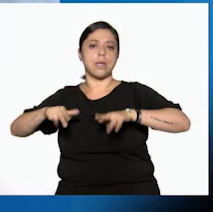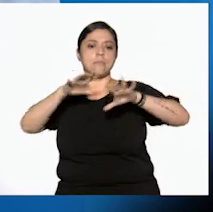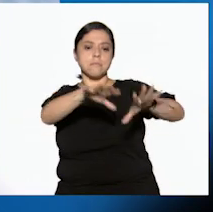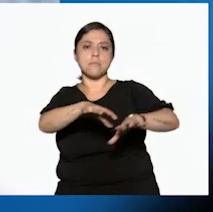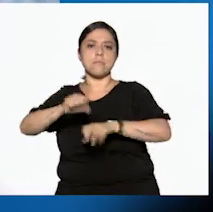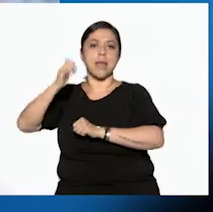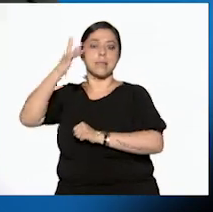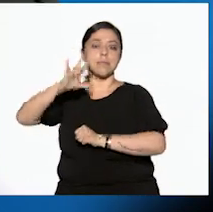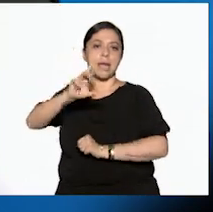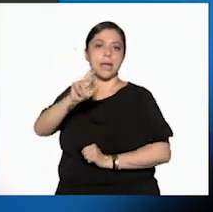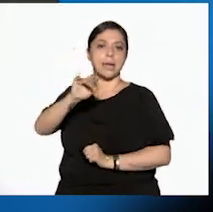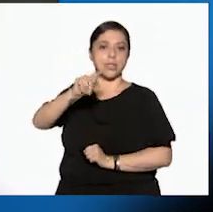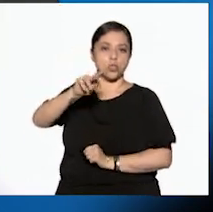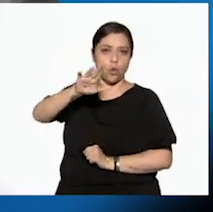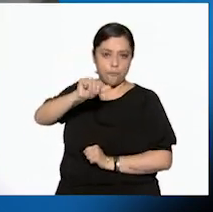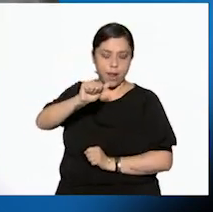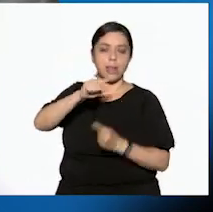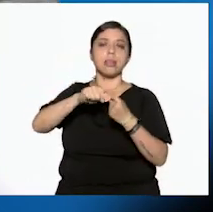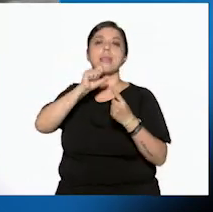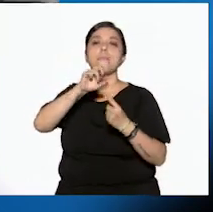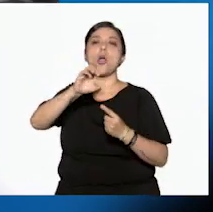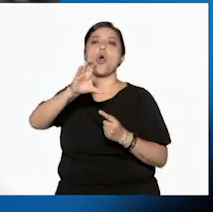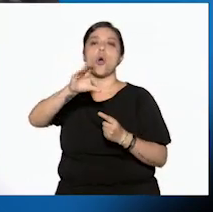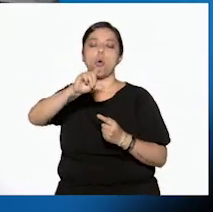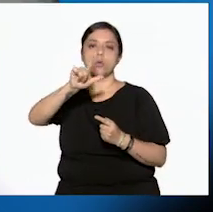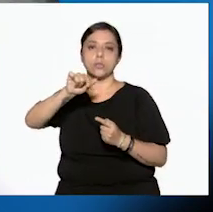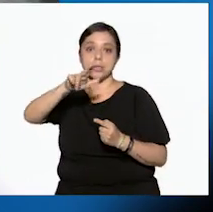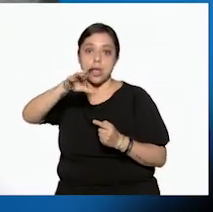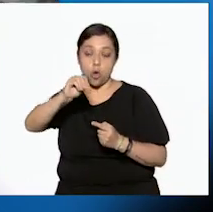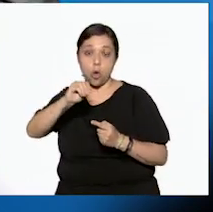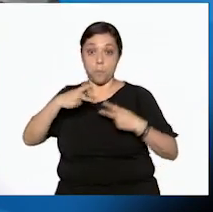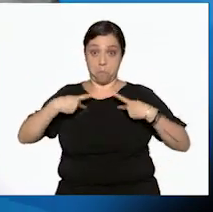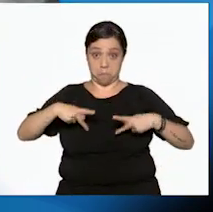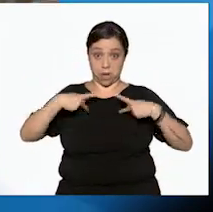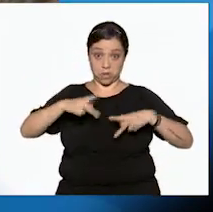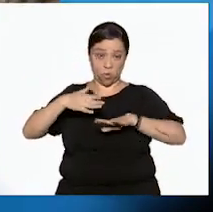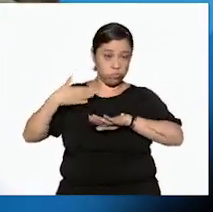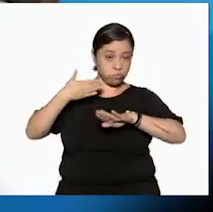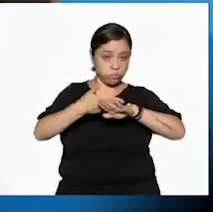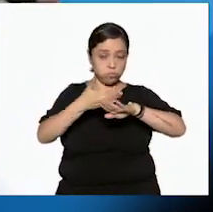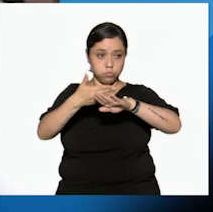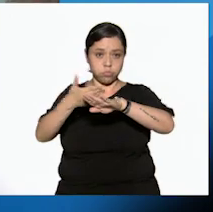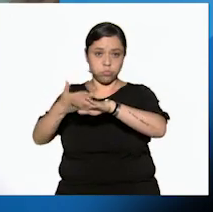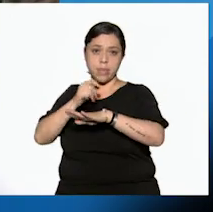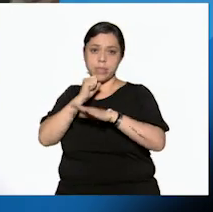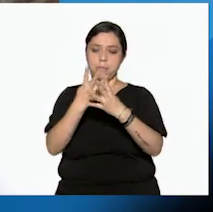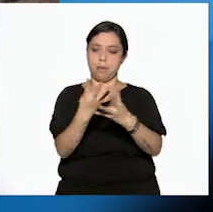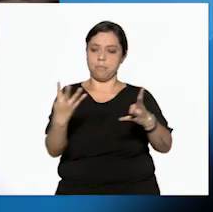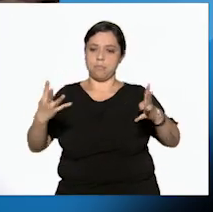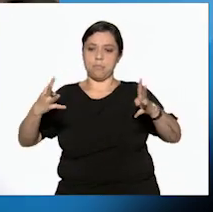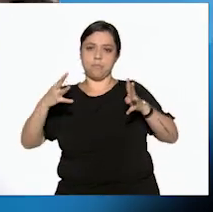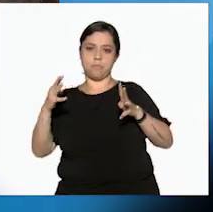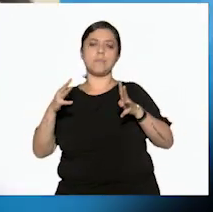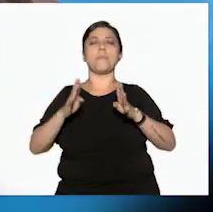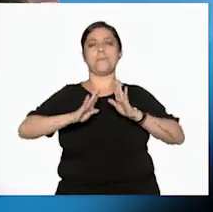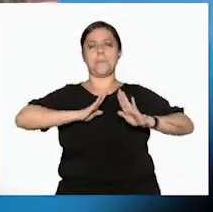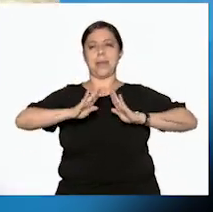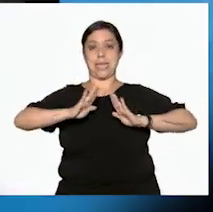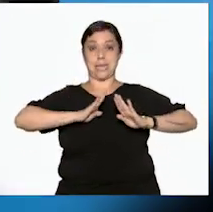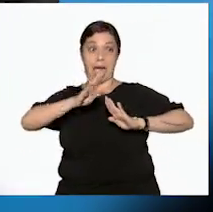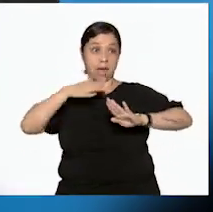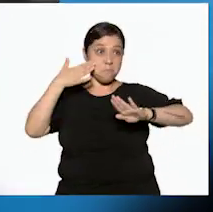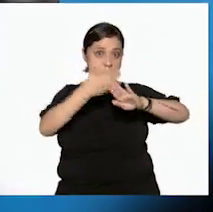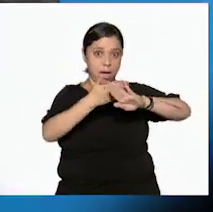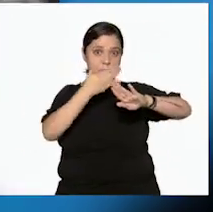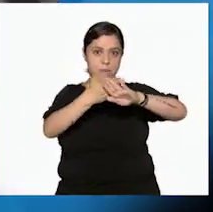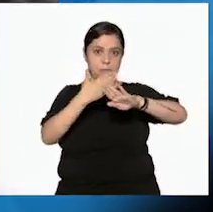Cristóbal de las Casas y Ocosingo. Los guerrilleros también cercaron y atacaron el principal cuartel militar de la zona.